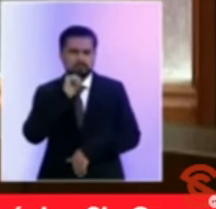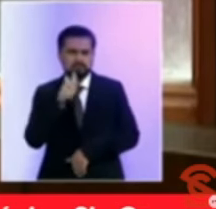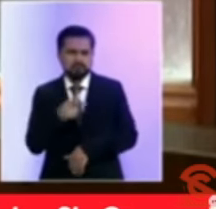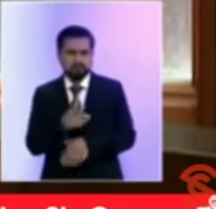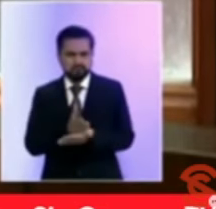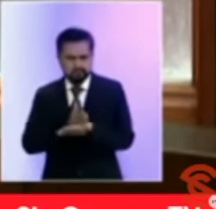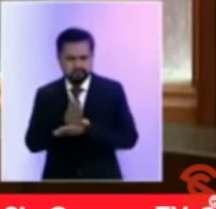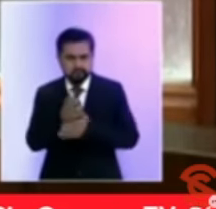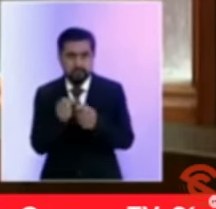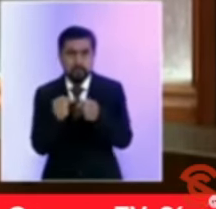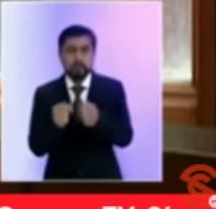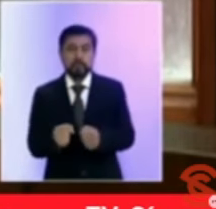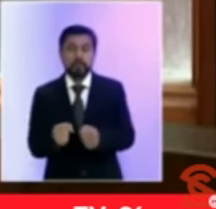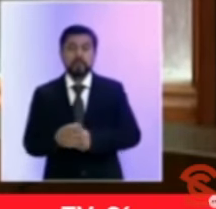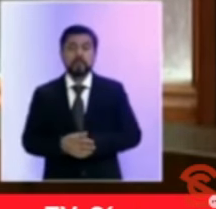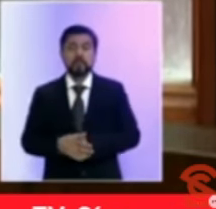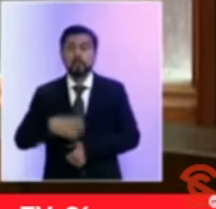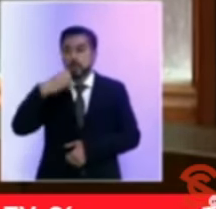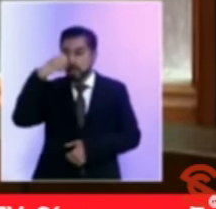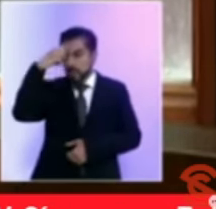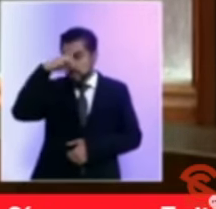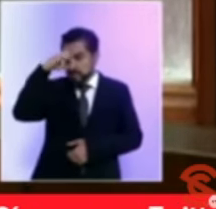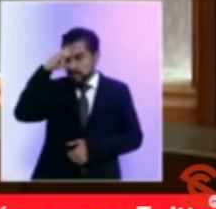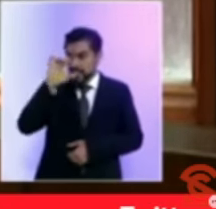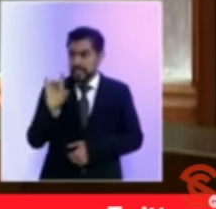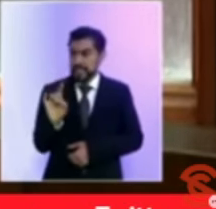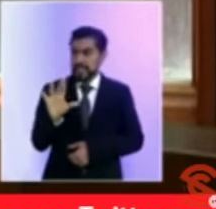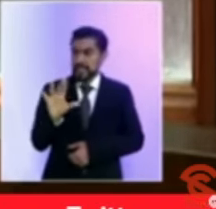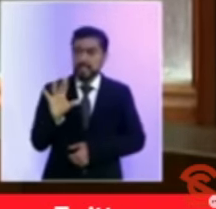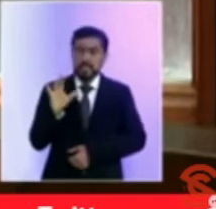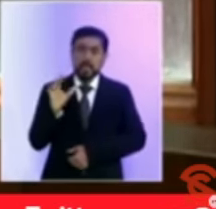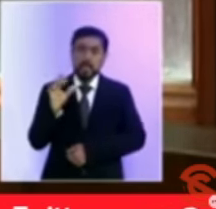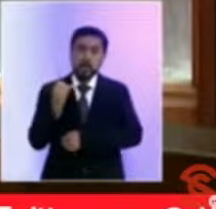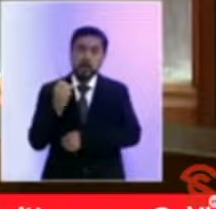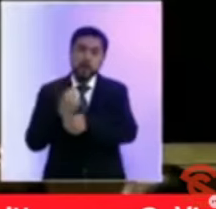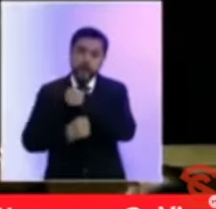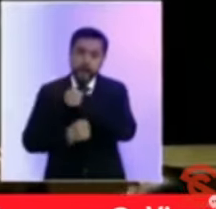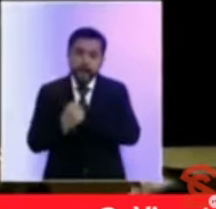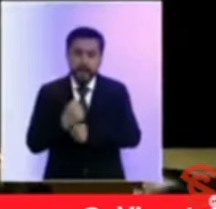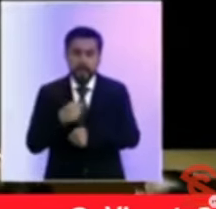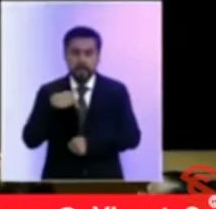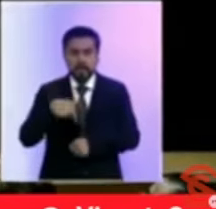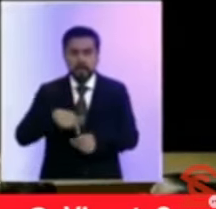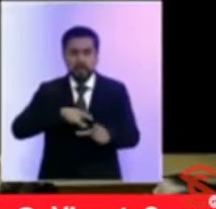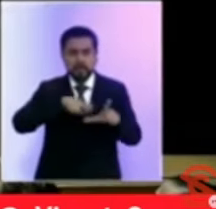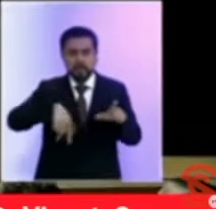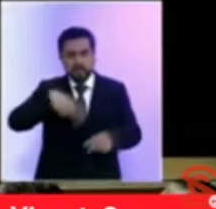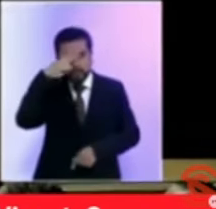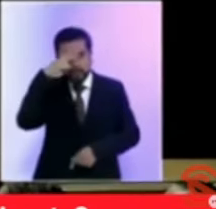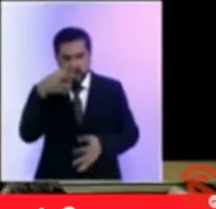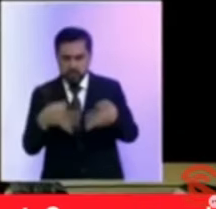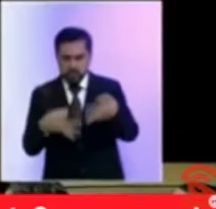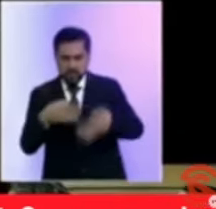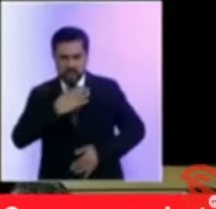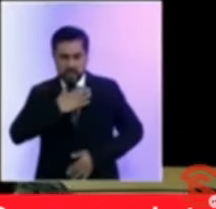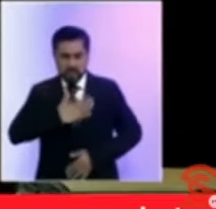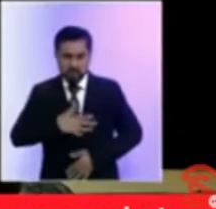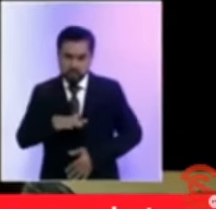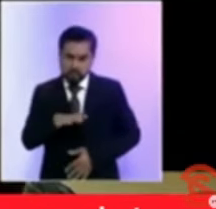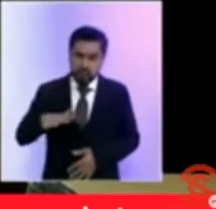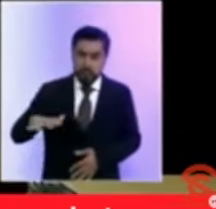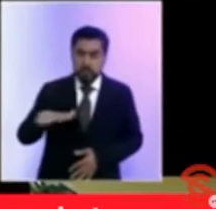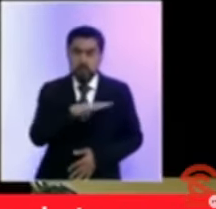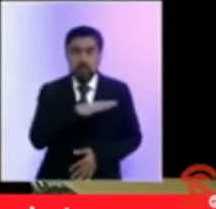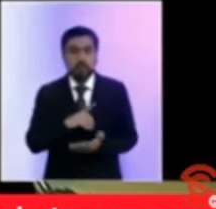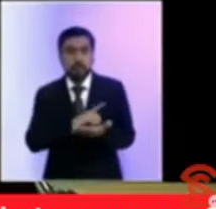la experiencia acumulada en más de 35 años de Justicia electoral mexicana garantizamos El ejercicio de los